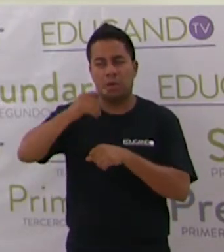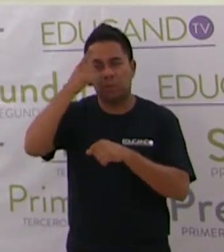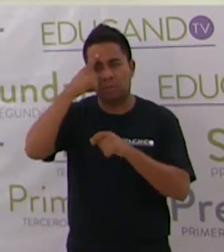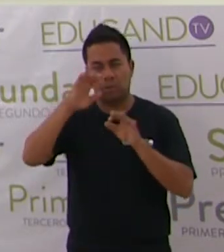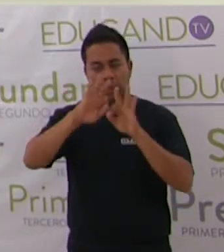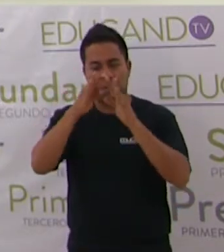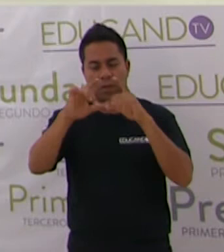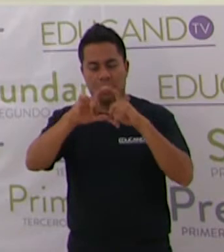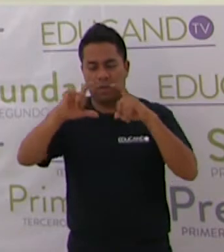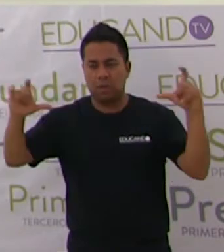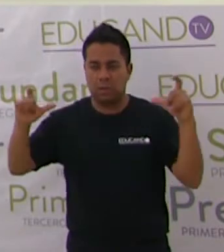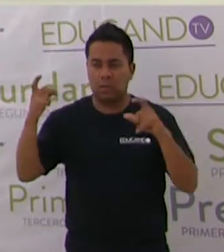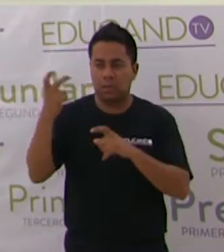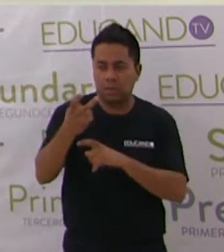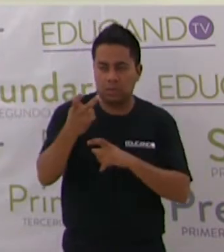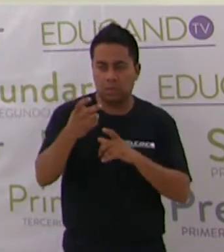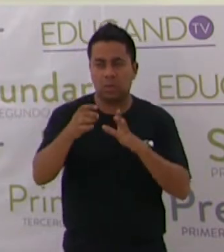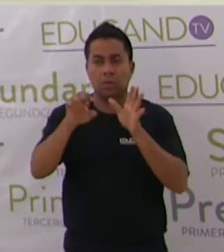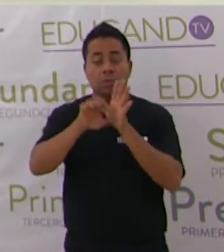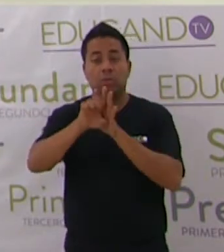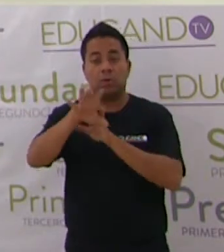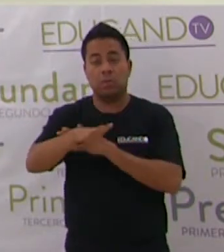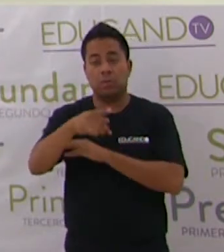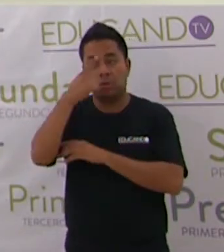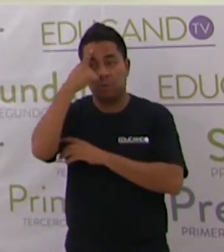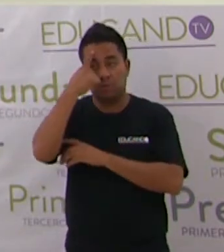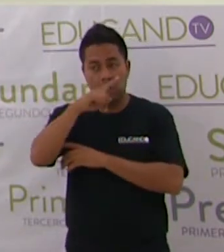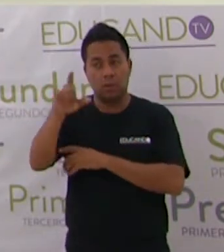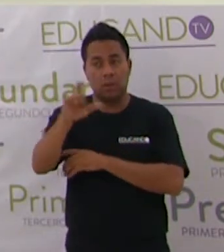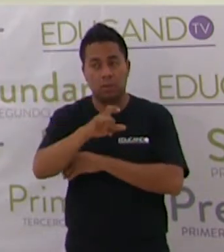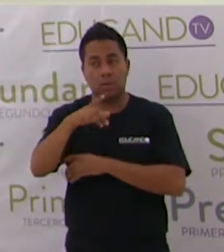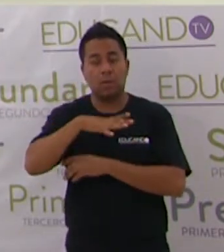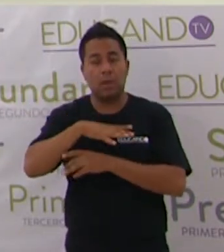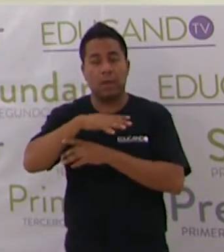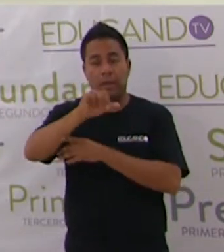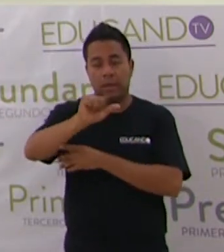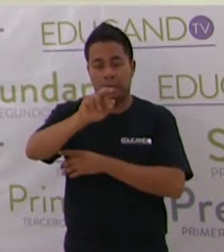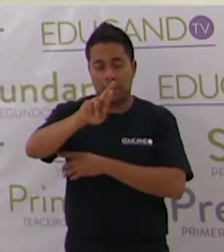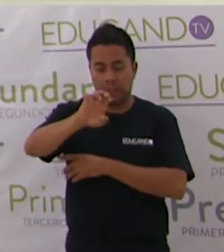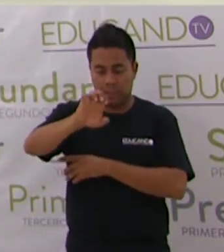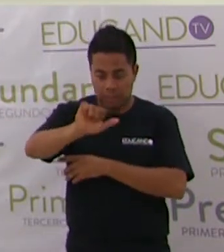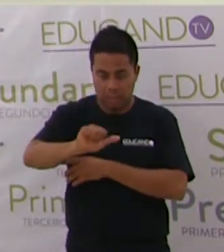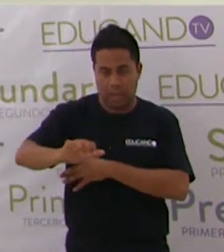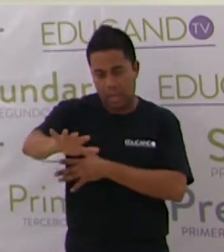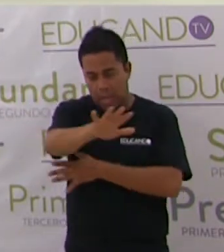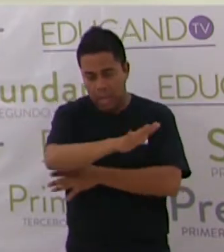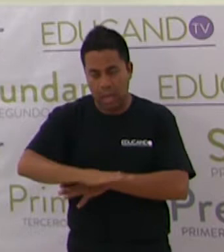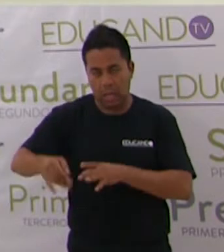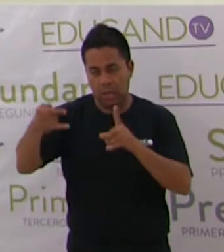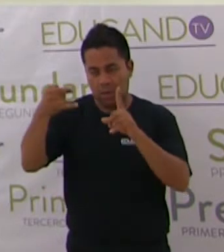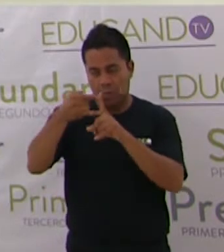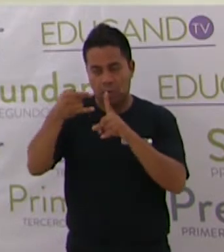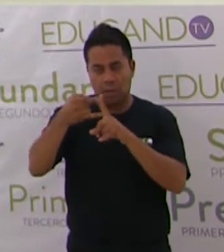fórmula? Por ejemplo, al sacarle el área de un cuadrado.